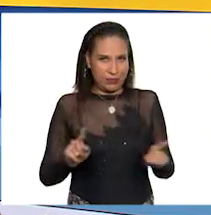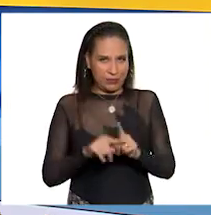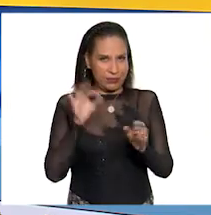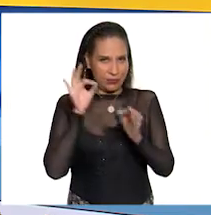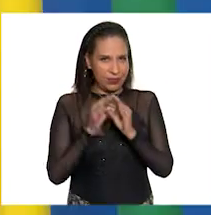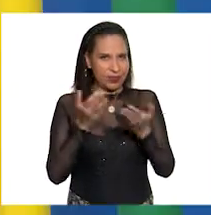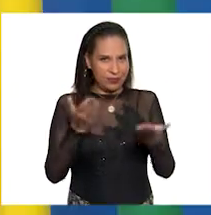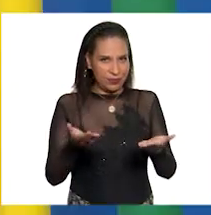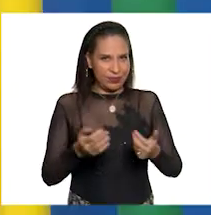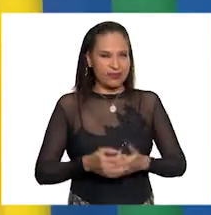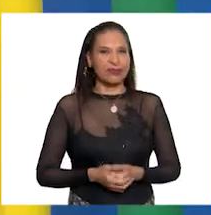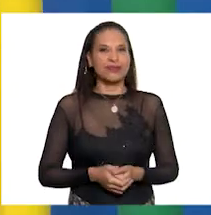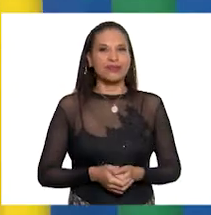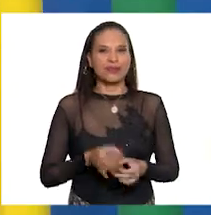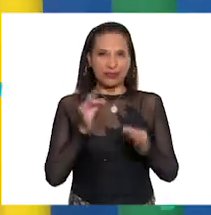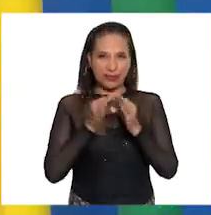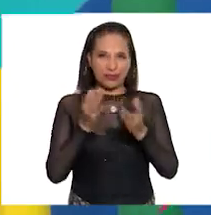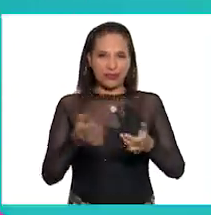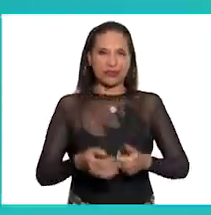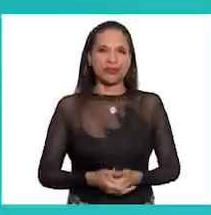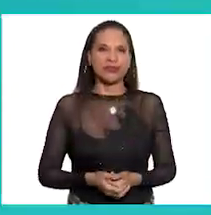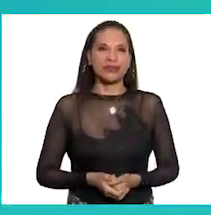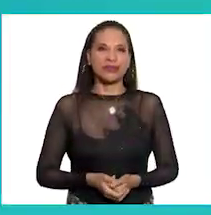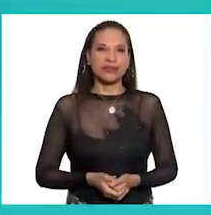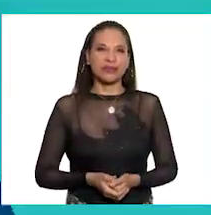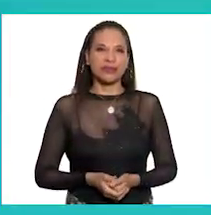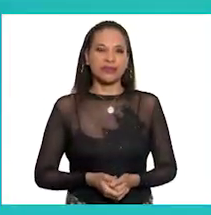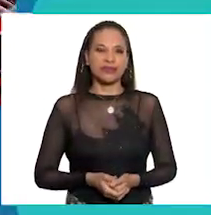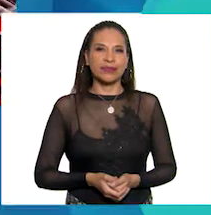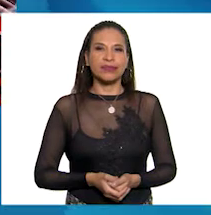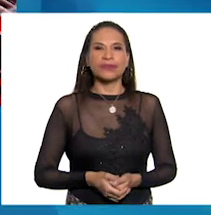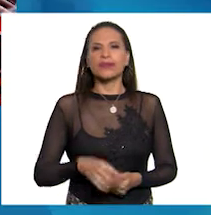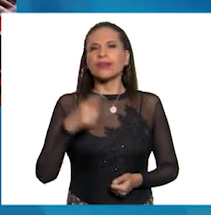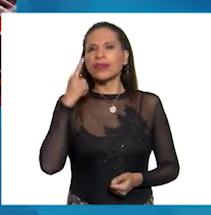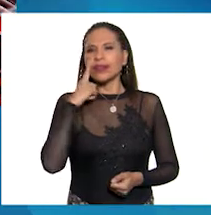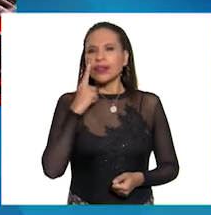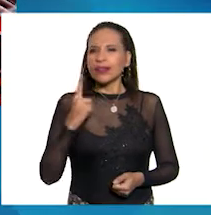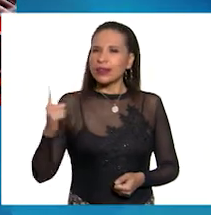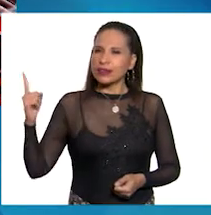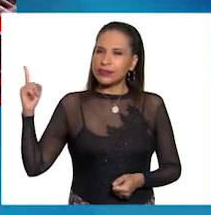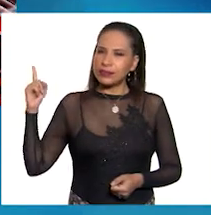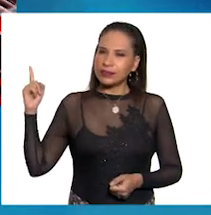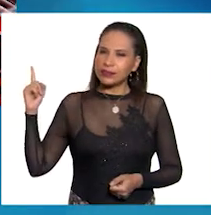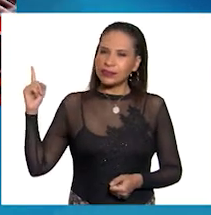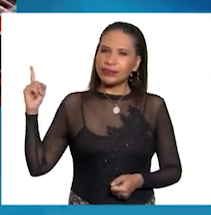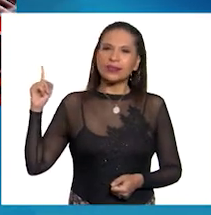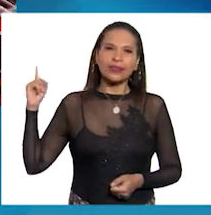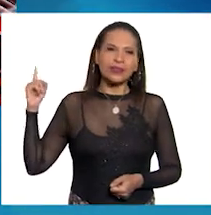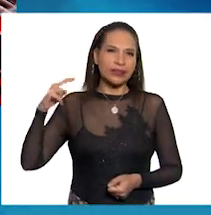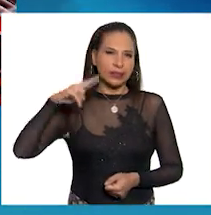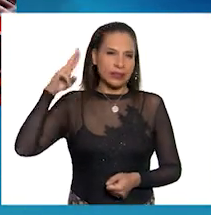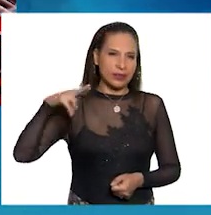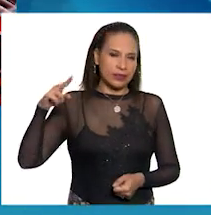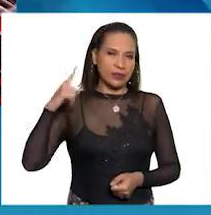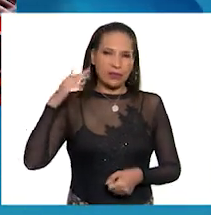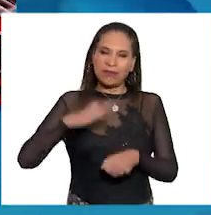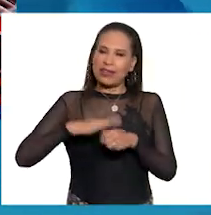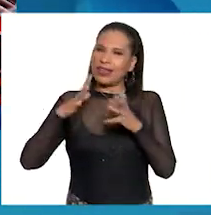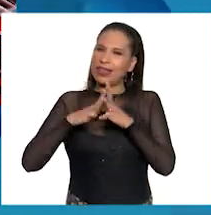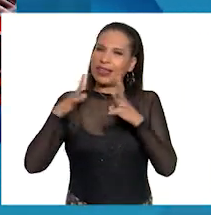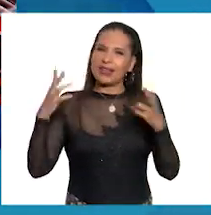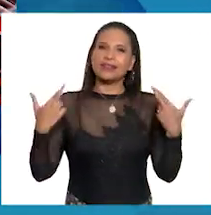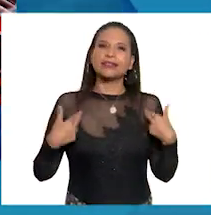¿Listos y listas? ¡Listos! Excelente. Vean. Este mural fue pintado por uno de los más